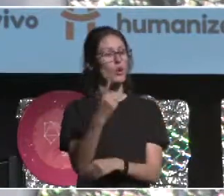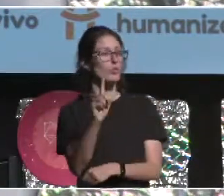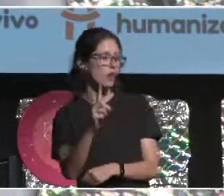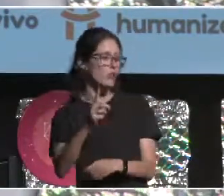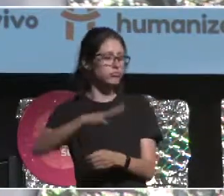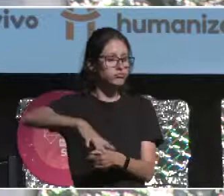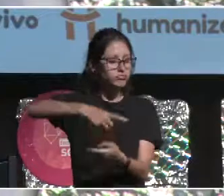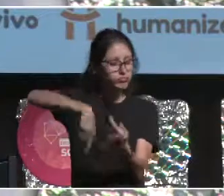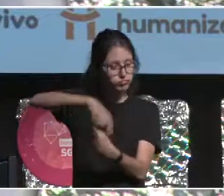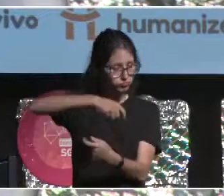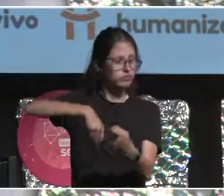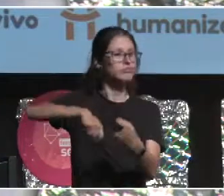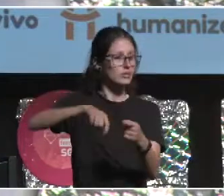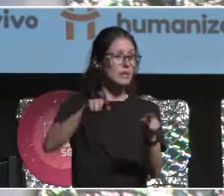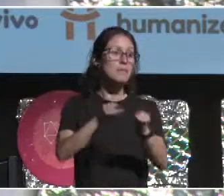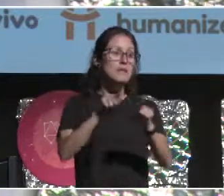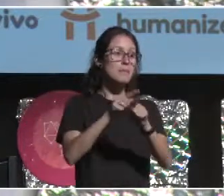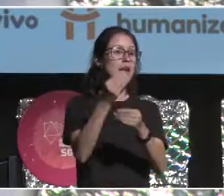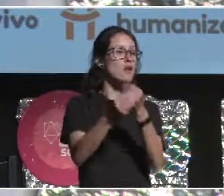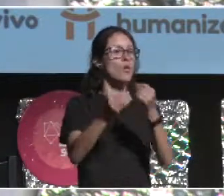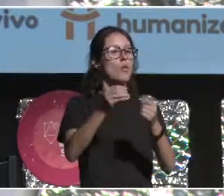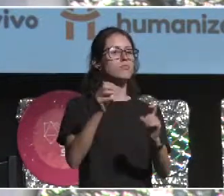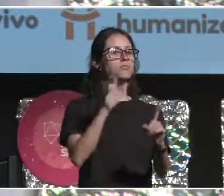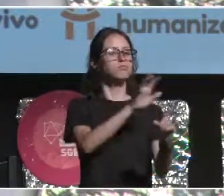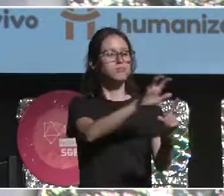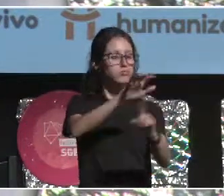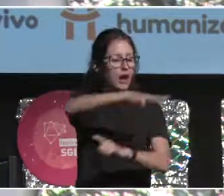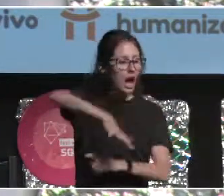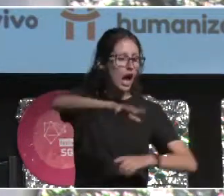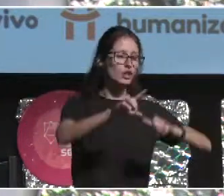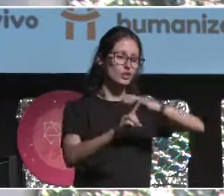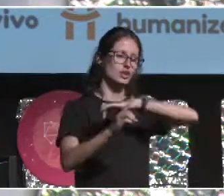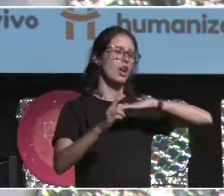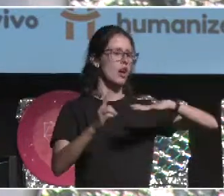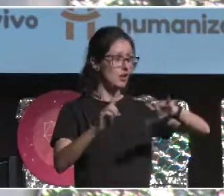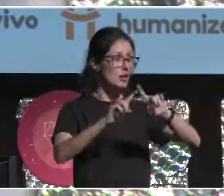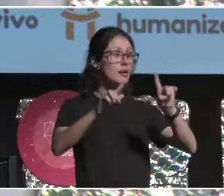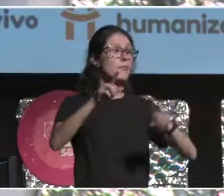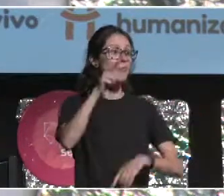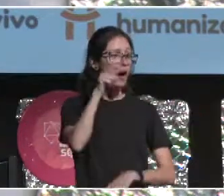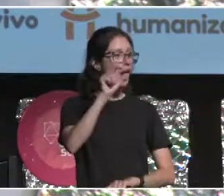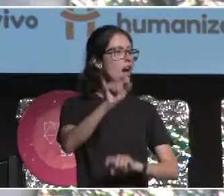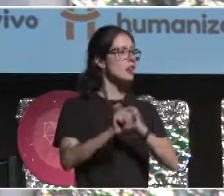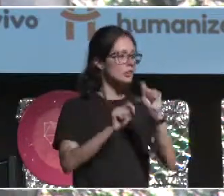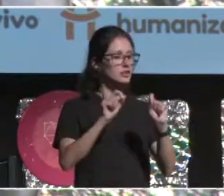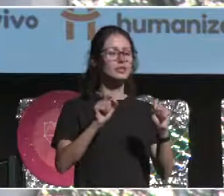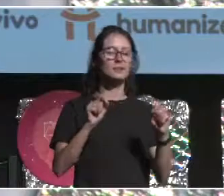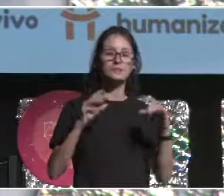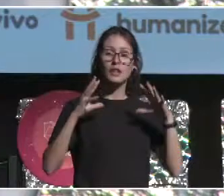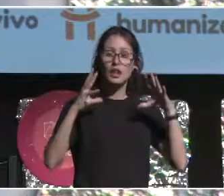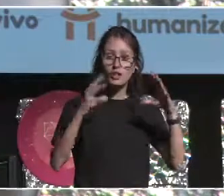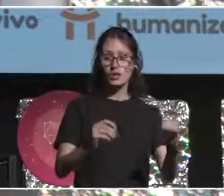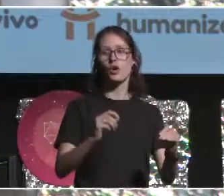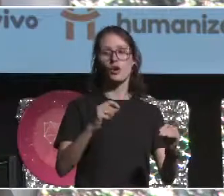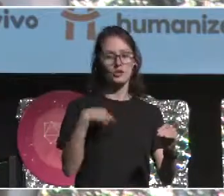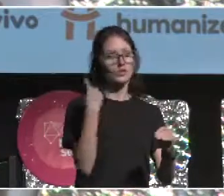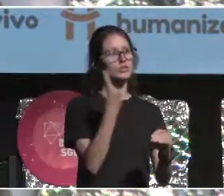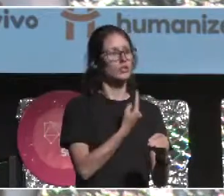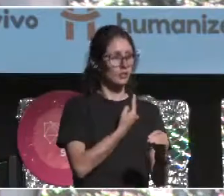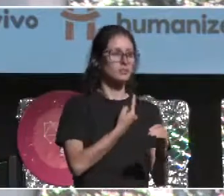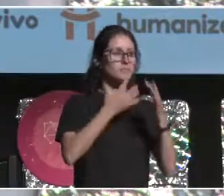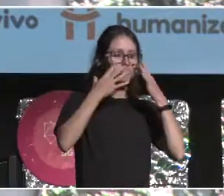propósito también a nivel social. Pero lo interesante de esta red es que todos los actores que ustedes ven son del